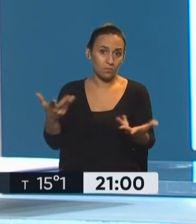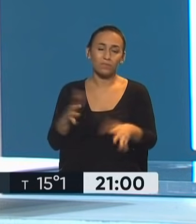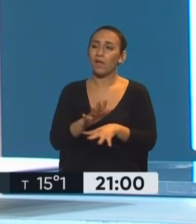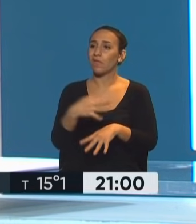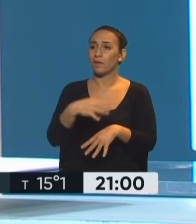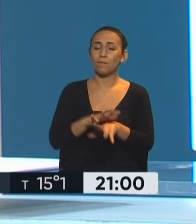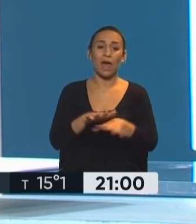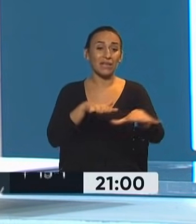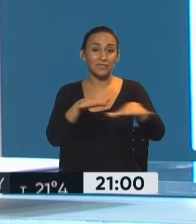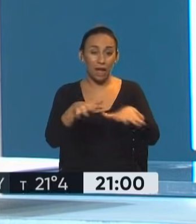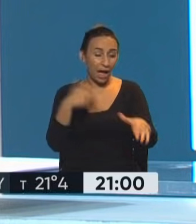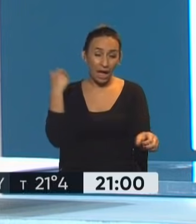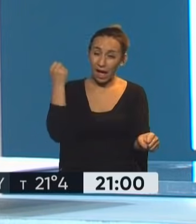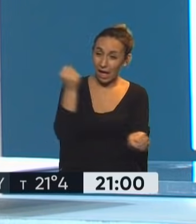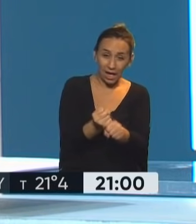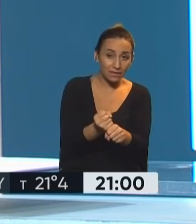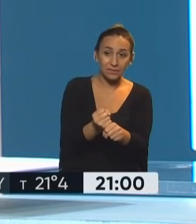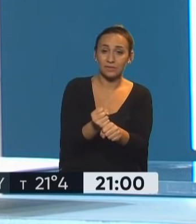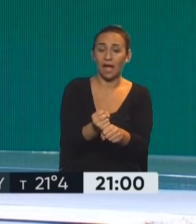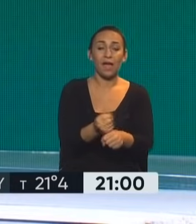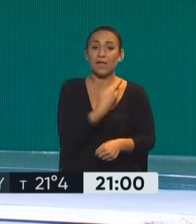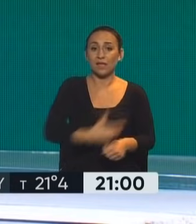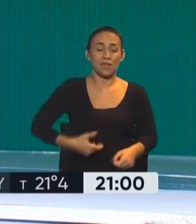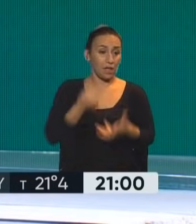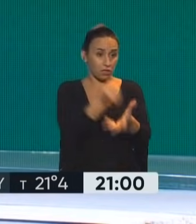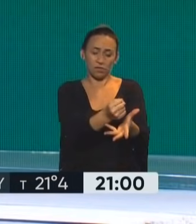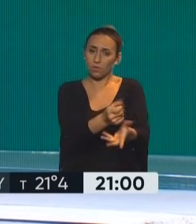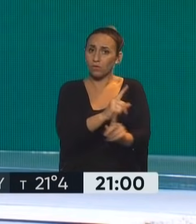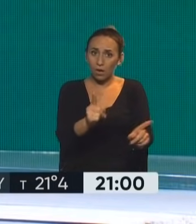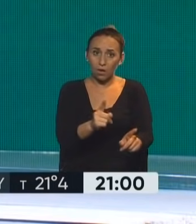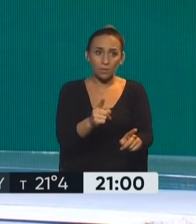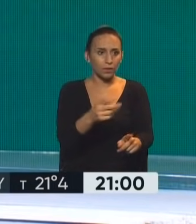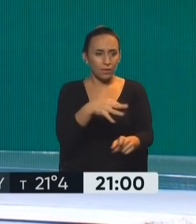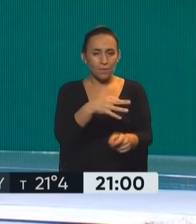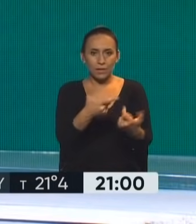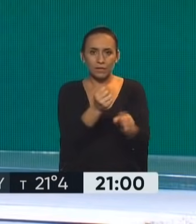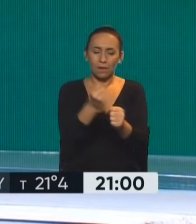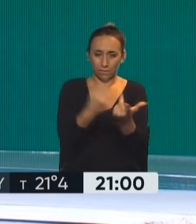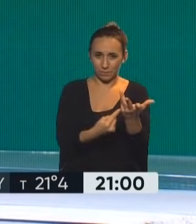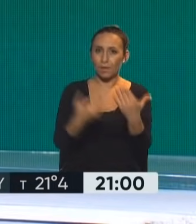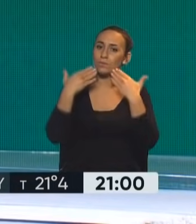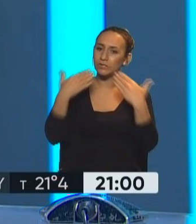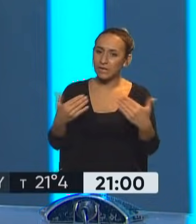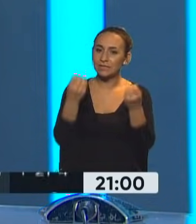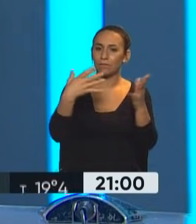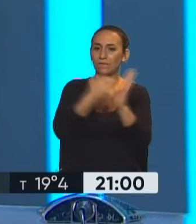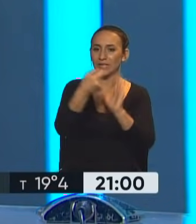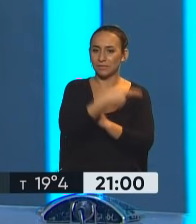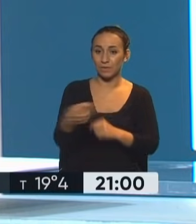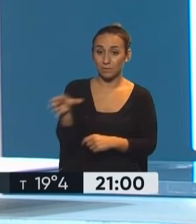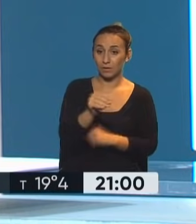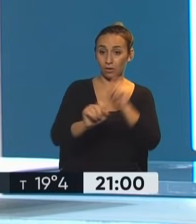no hace falta este volumen de ayuda. Cerramos, Raúl, pero es cierto, lo podemos retomar la semana que viene. Gracias por estar aquí. Buen fin de semana para todos.